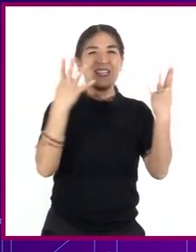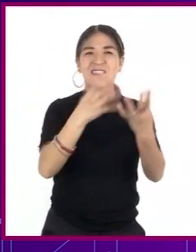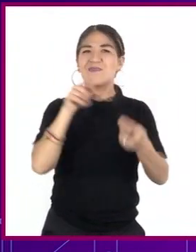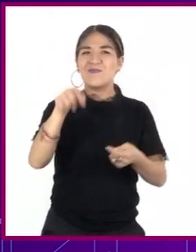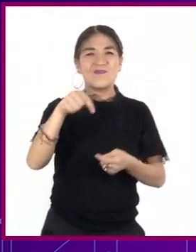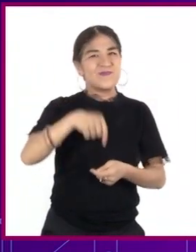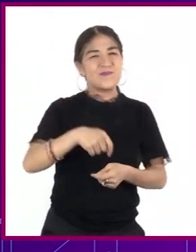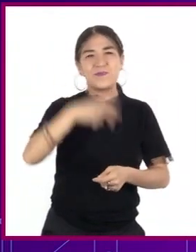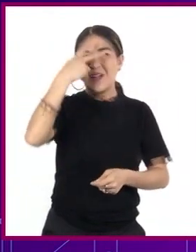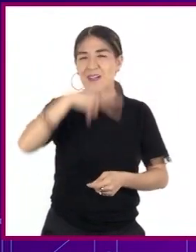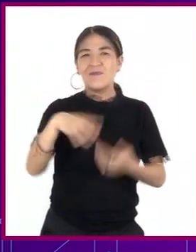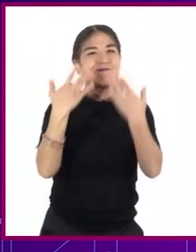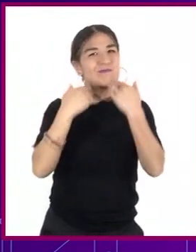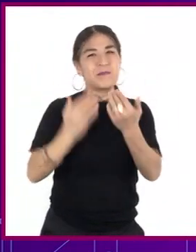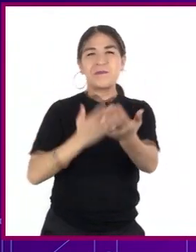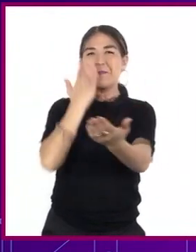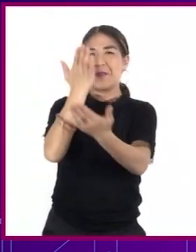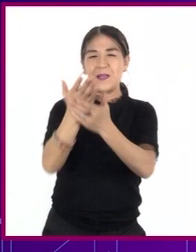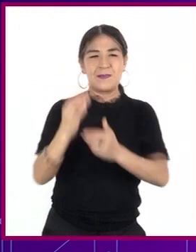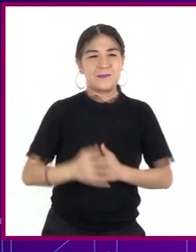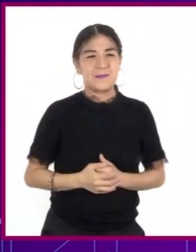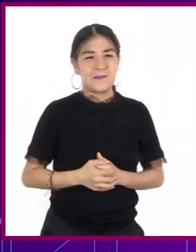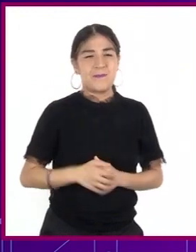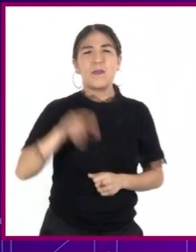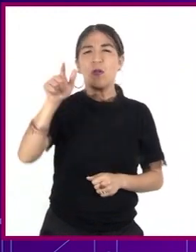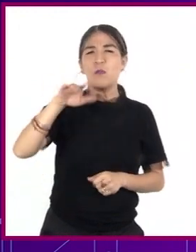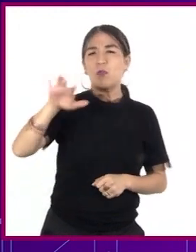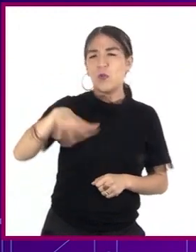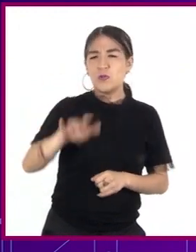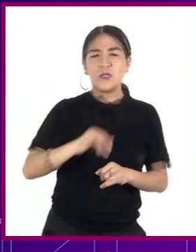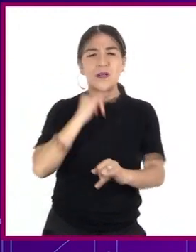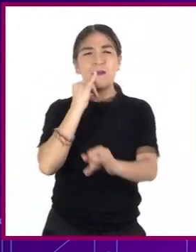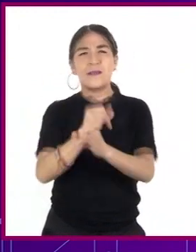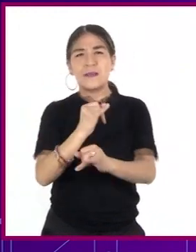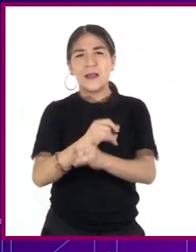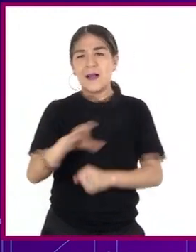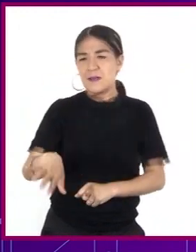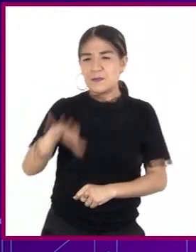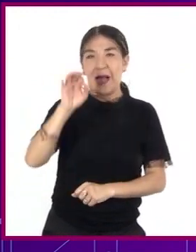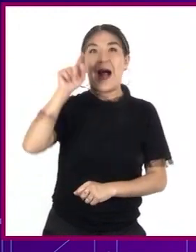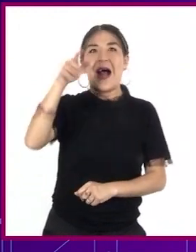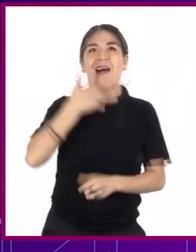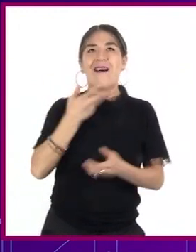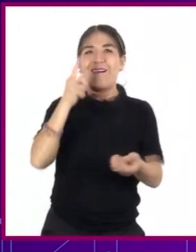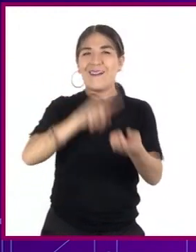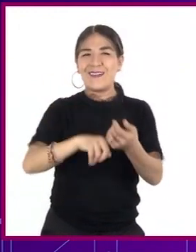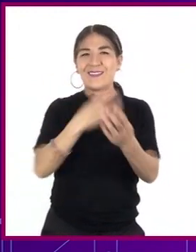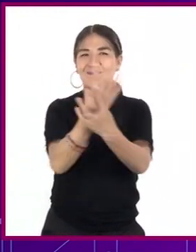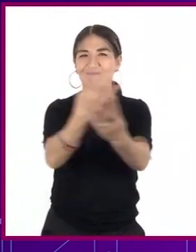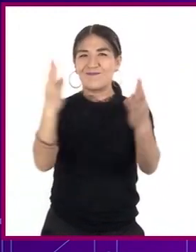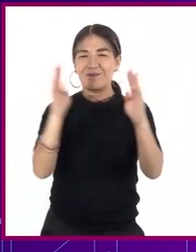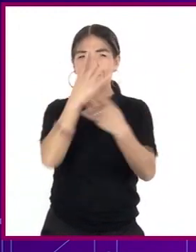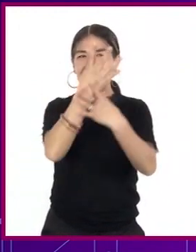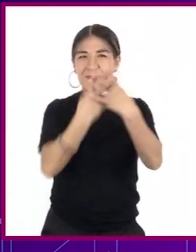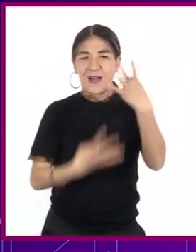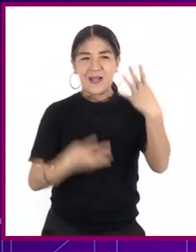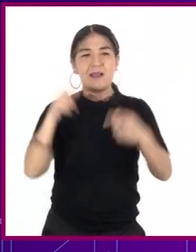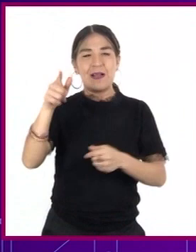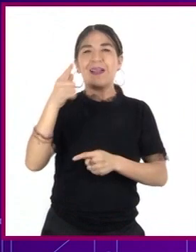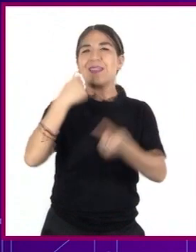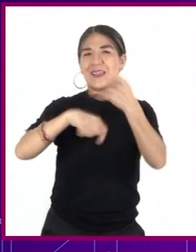nuestro país. Al buscar en internet, encontró esa malla en una tienda de Estados